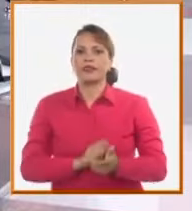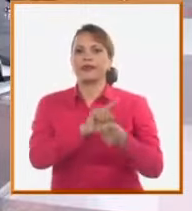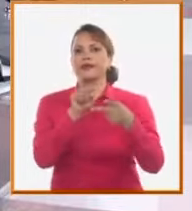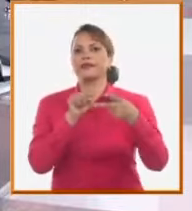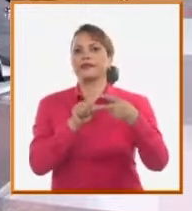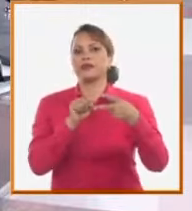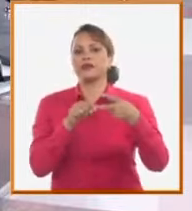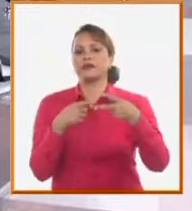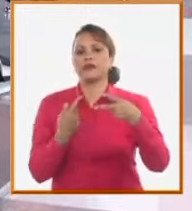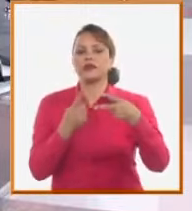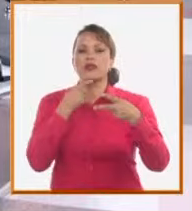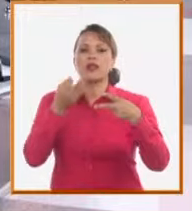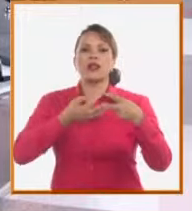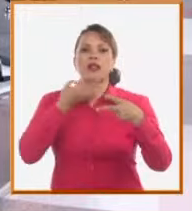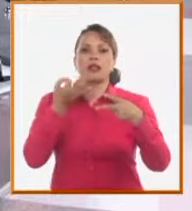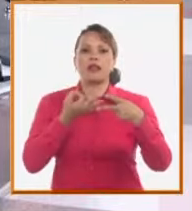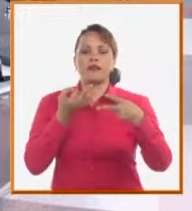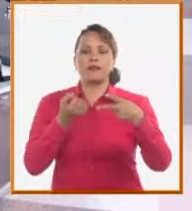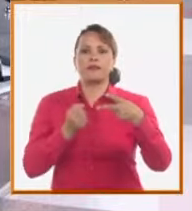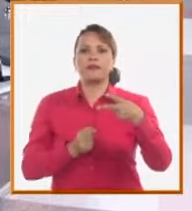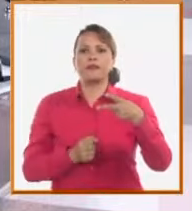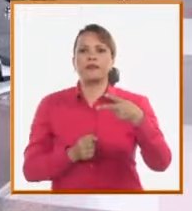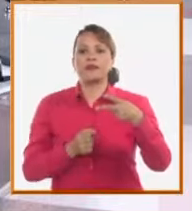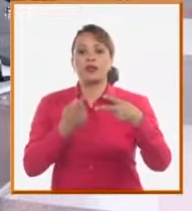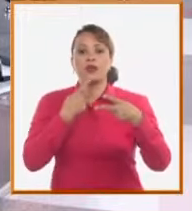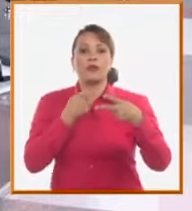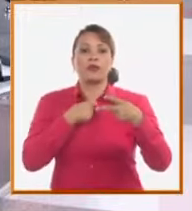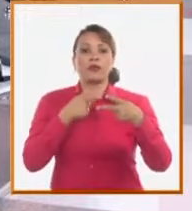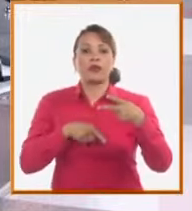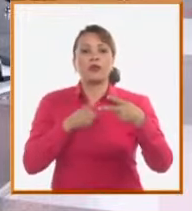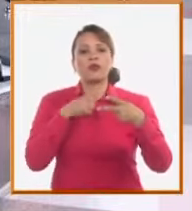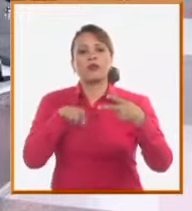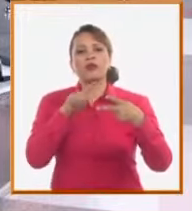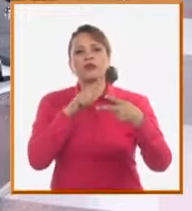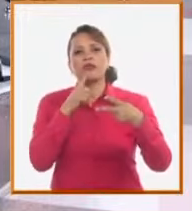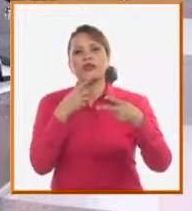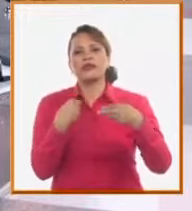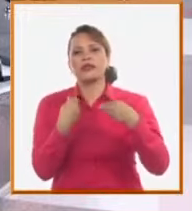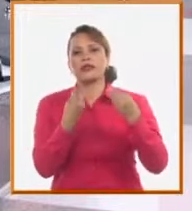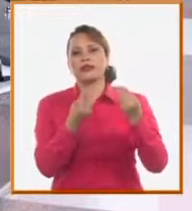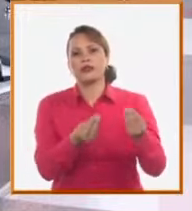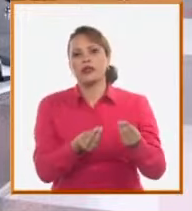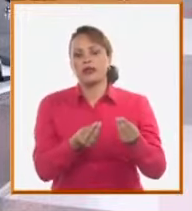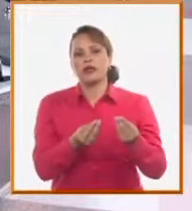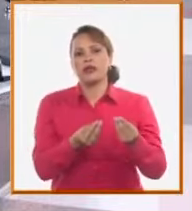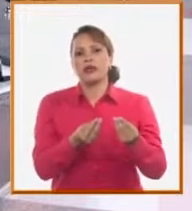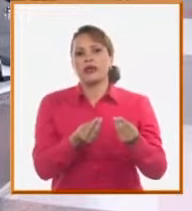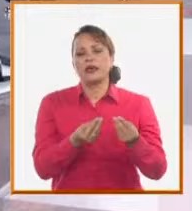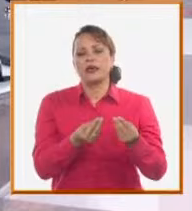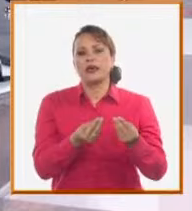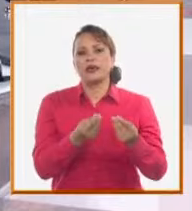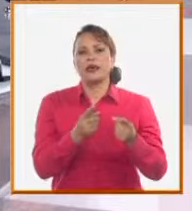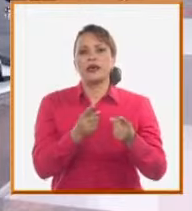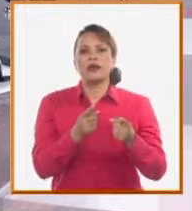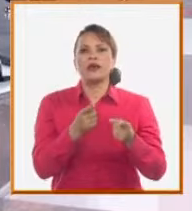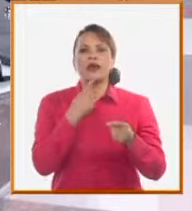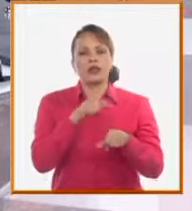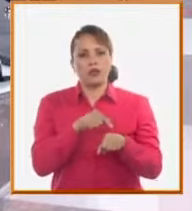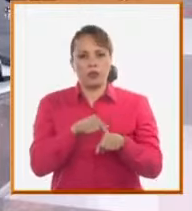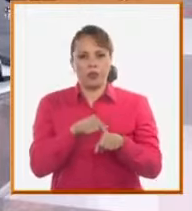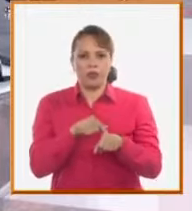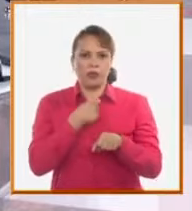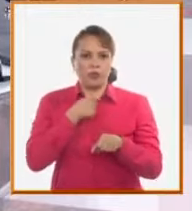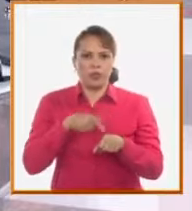Segundo elemento de lo que usted explicaba, cuando se le ofrece, es decir, cuando en este